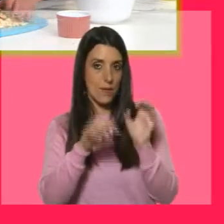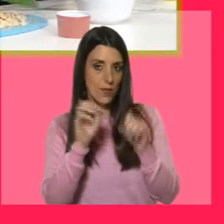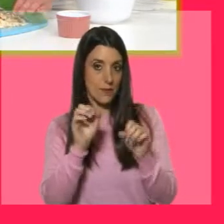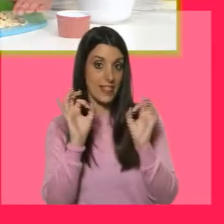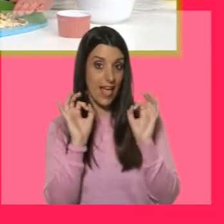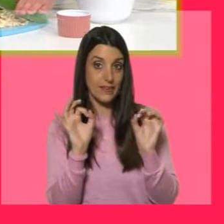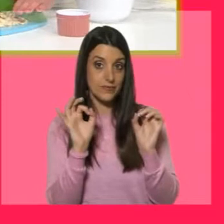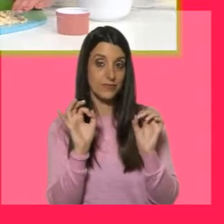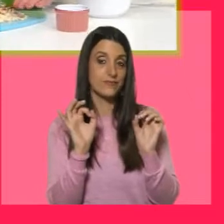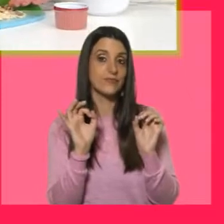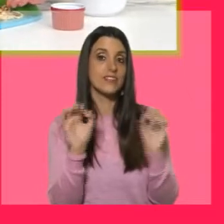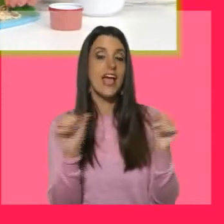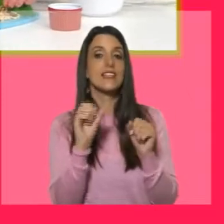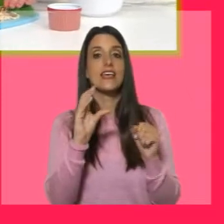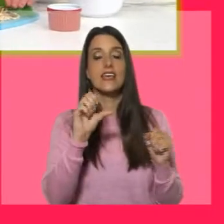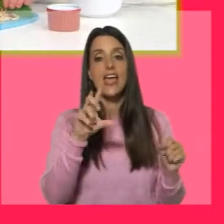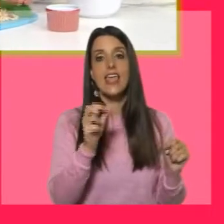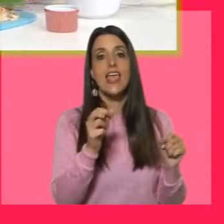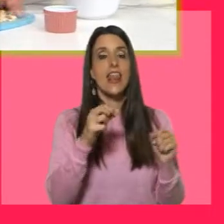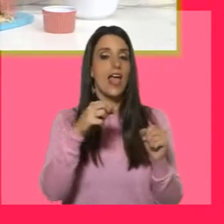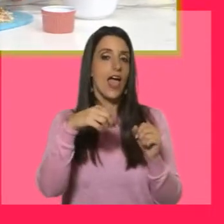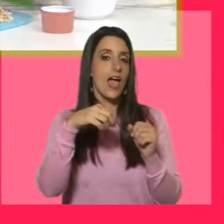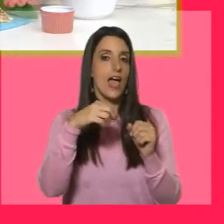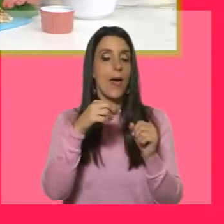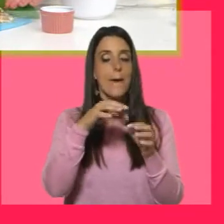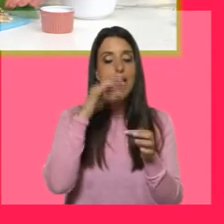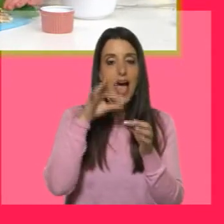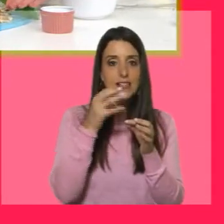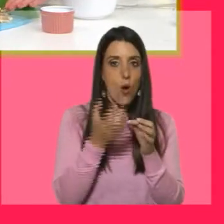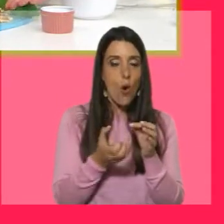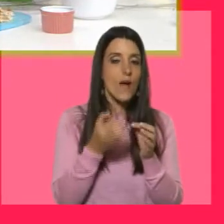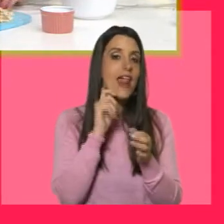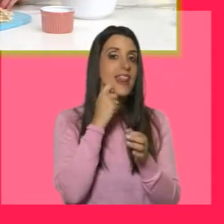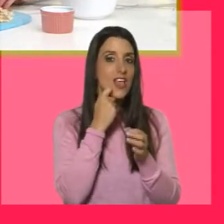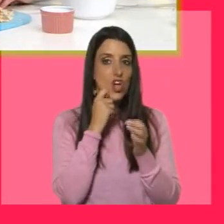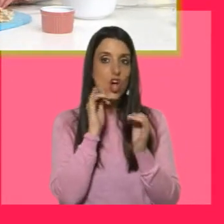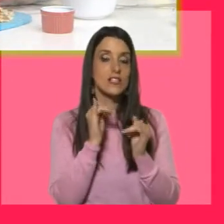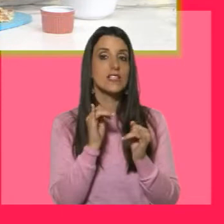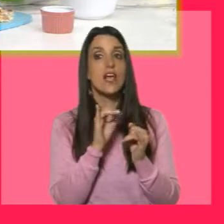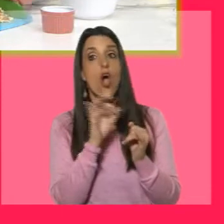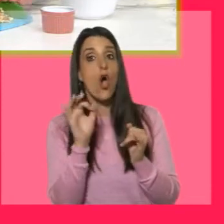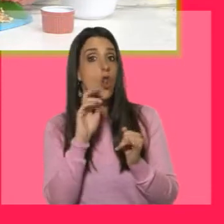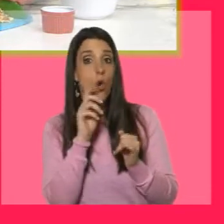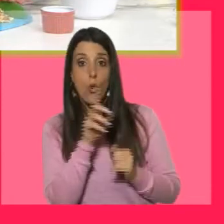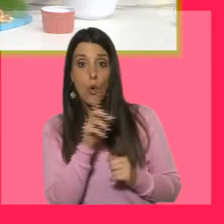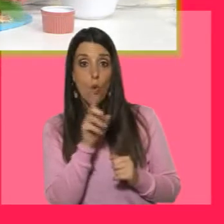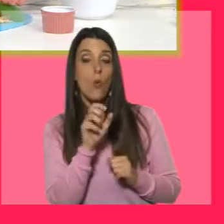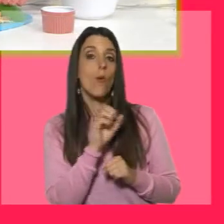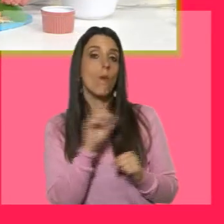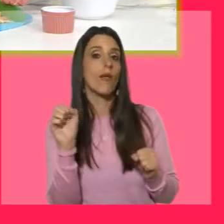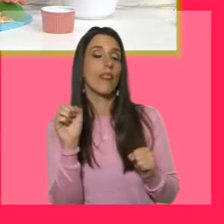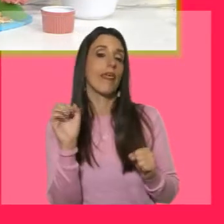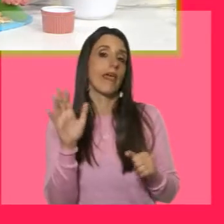Perfecto. ¿Ah? Bien. Si lo haces de canela y pasas, te queda como súper rico y tradicional sí, también. Sí, también. Y si eso, si no te gusta, podés ir